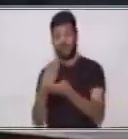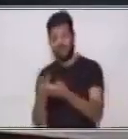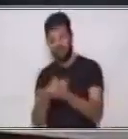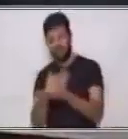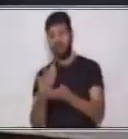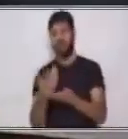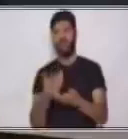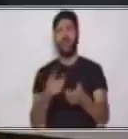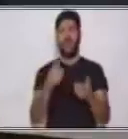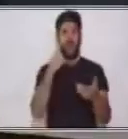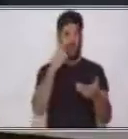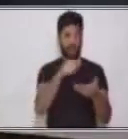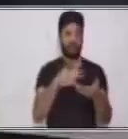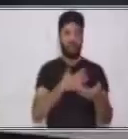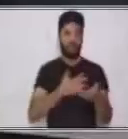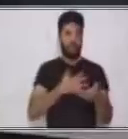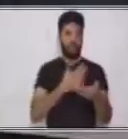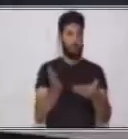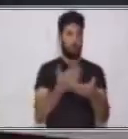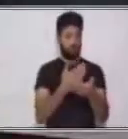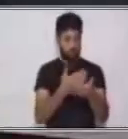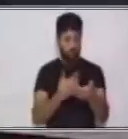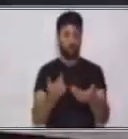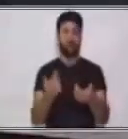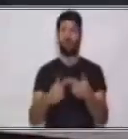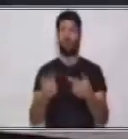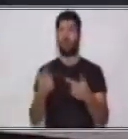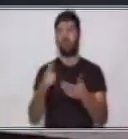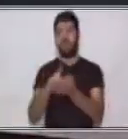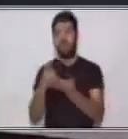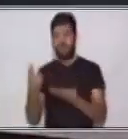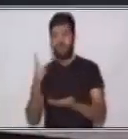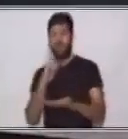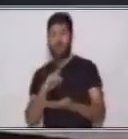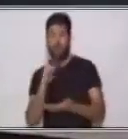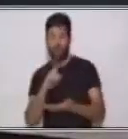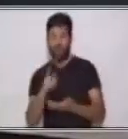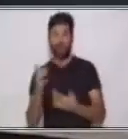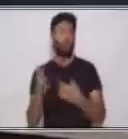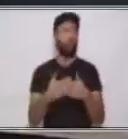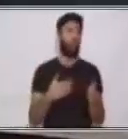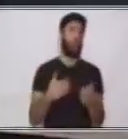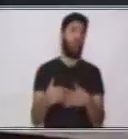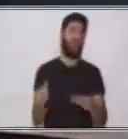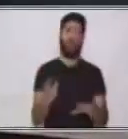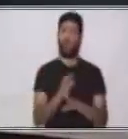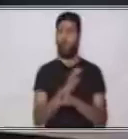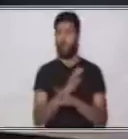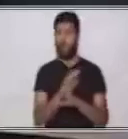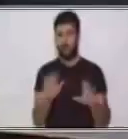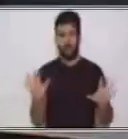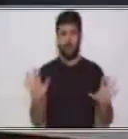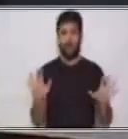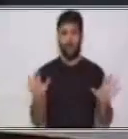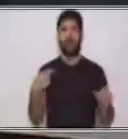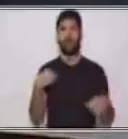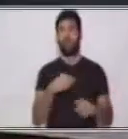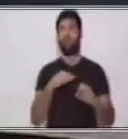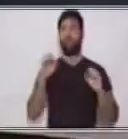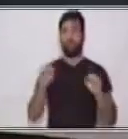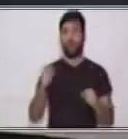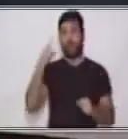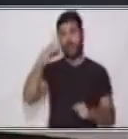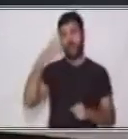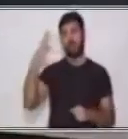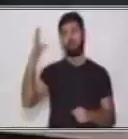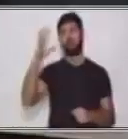cómic, puede ser algún tipo de lectura juvenil o alguna obra literaria clásica. Entonces, para que nosotros podamos crearnos ese